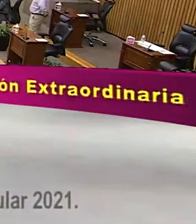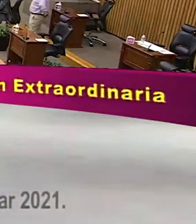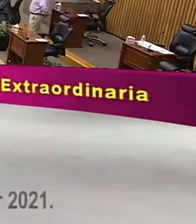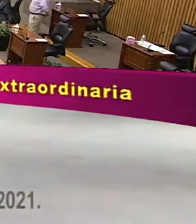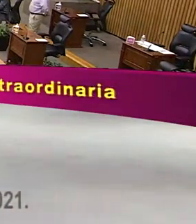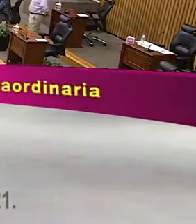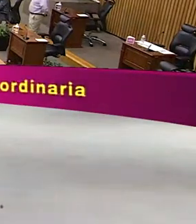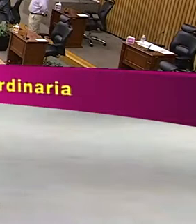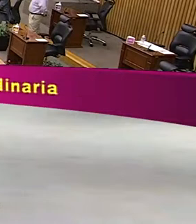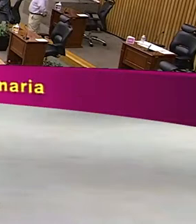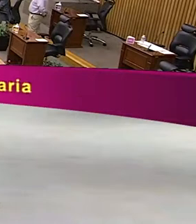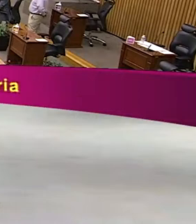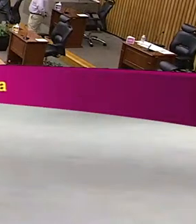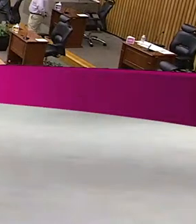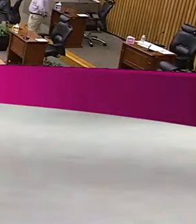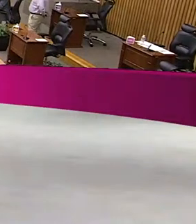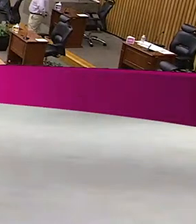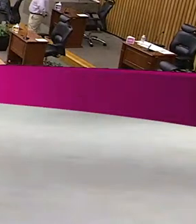no no